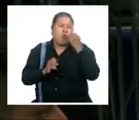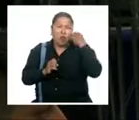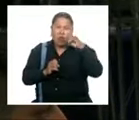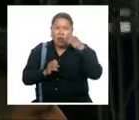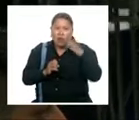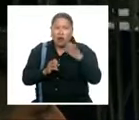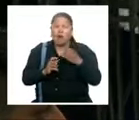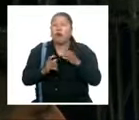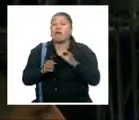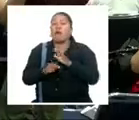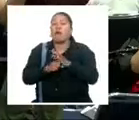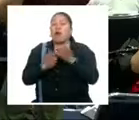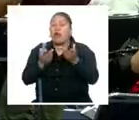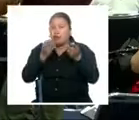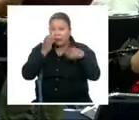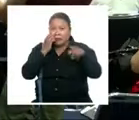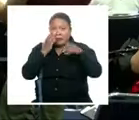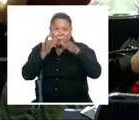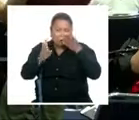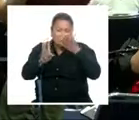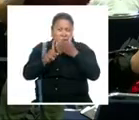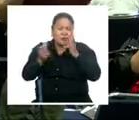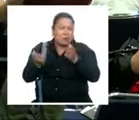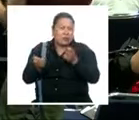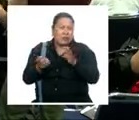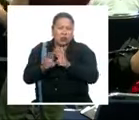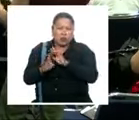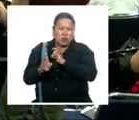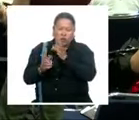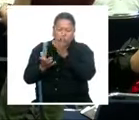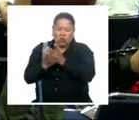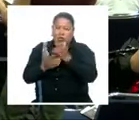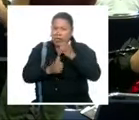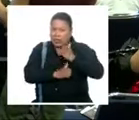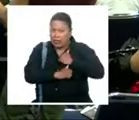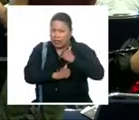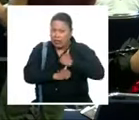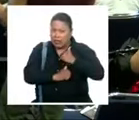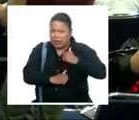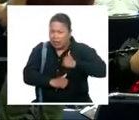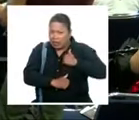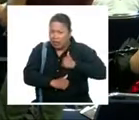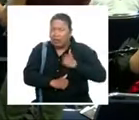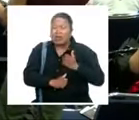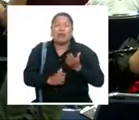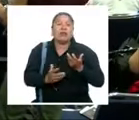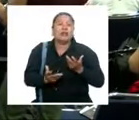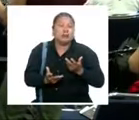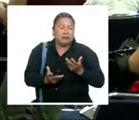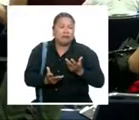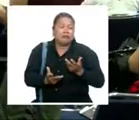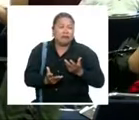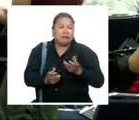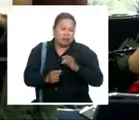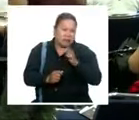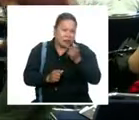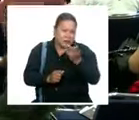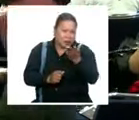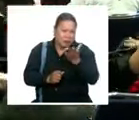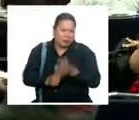va a consolidar en esta administración que no sea Estados Unidos o Canadá? Y ahorita le digo la siguiente